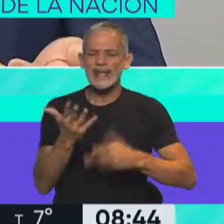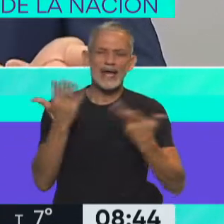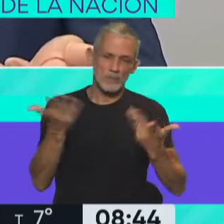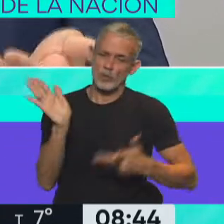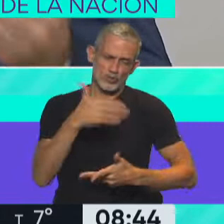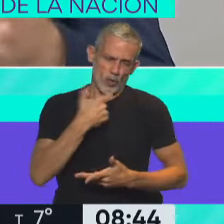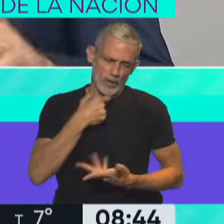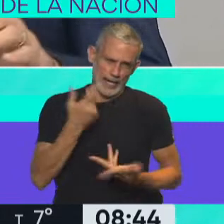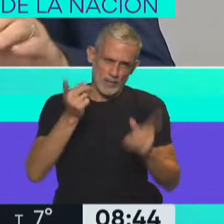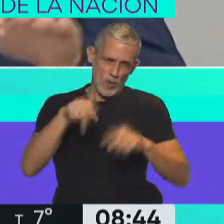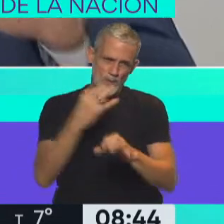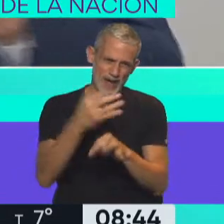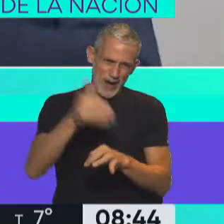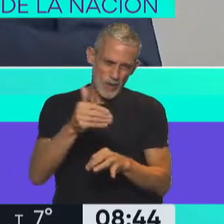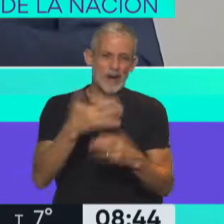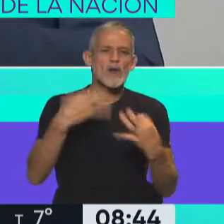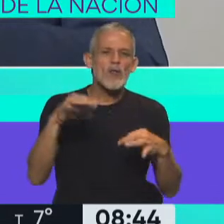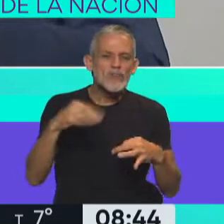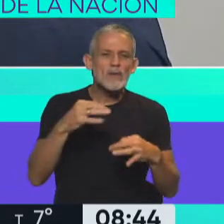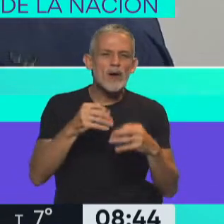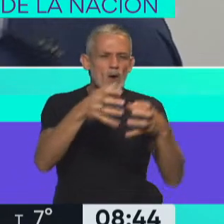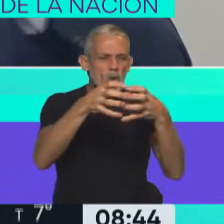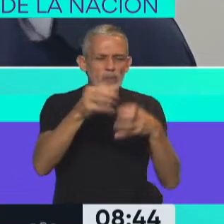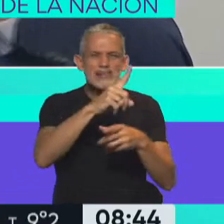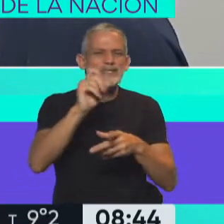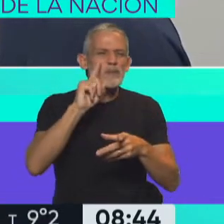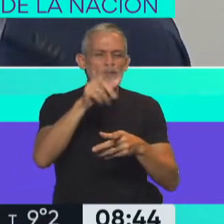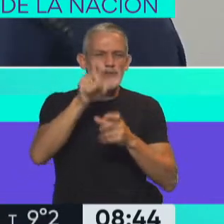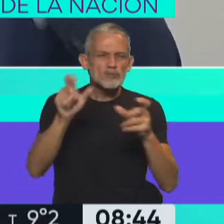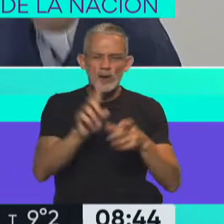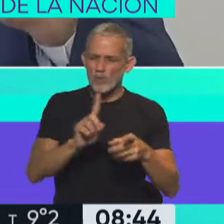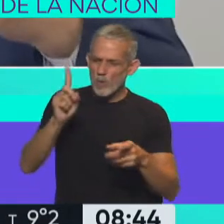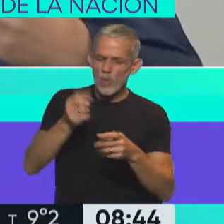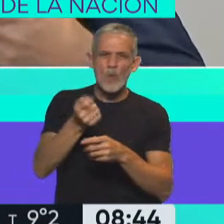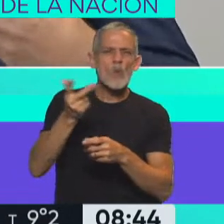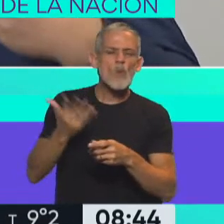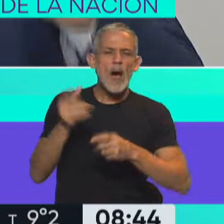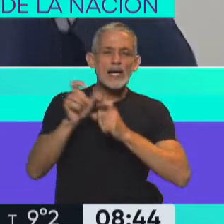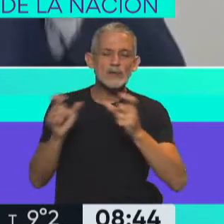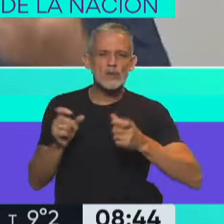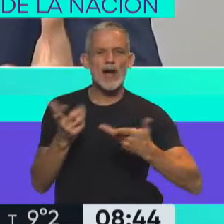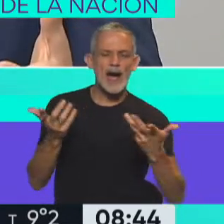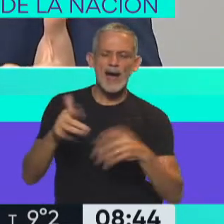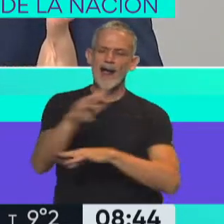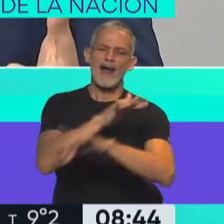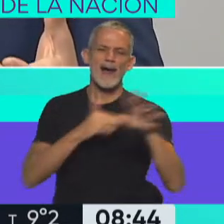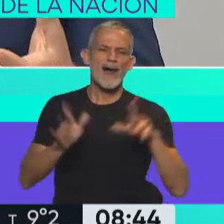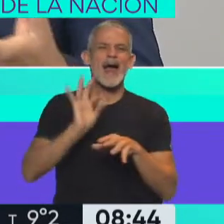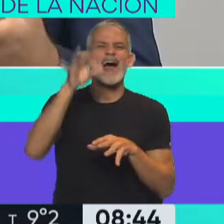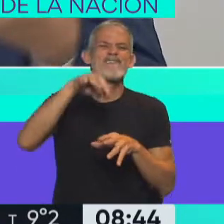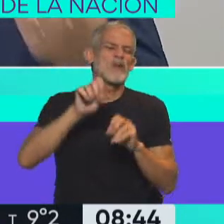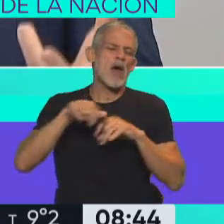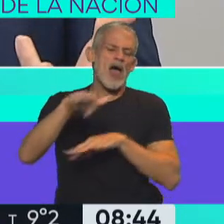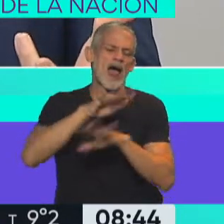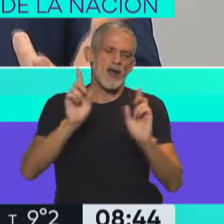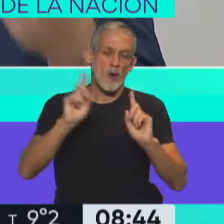queremos presencialidad, pero tiene que ser en el marco de una tasa de incidencia que implique que no hay un proceso de circulación marcada del virus,